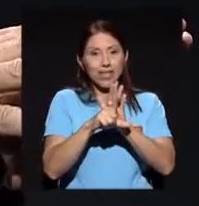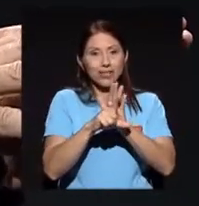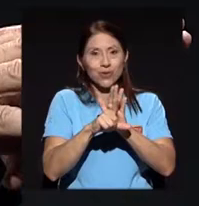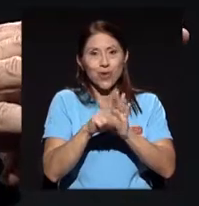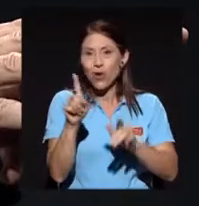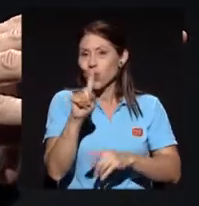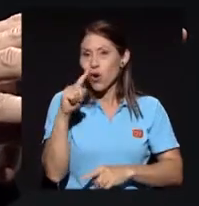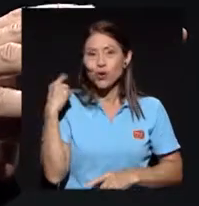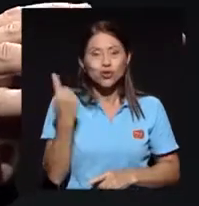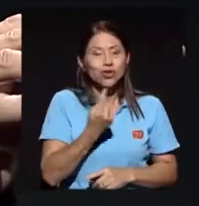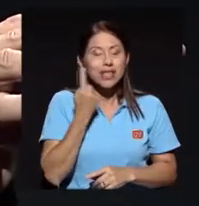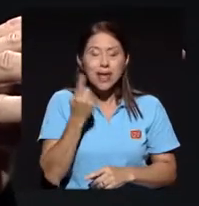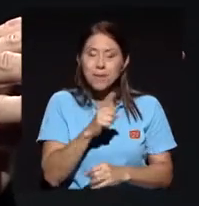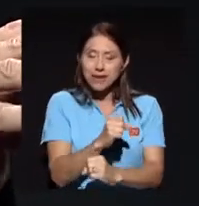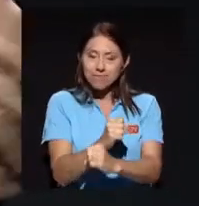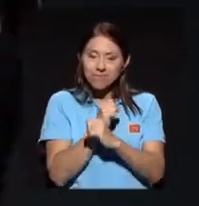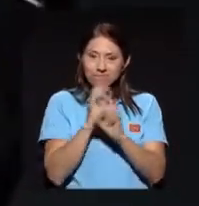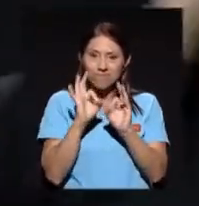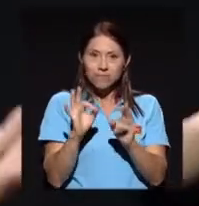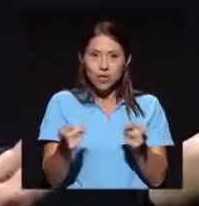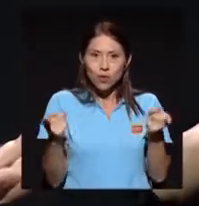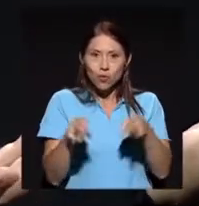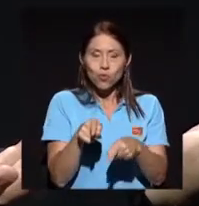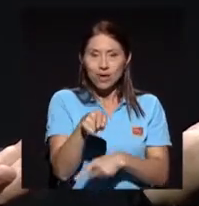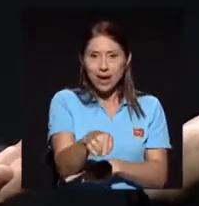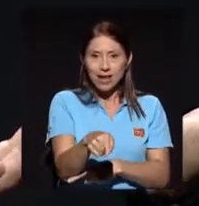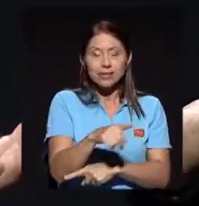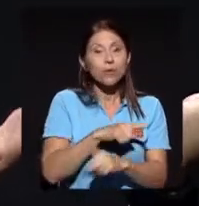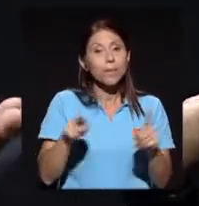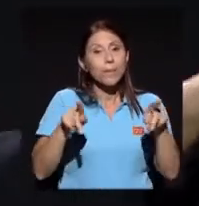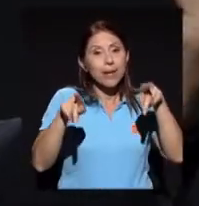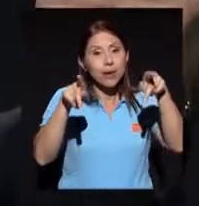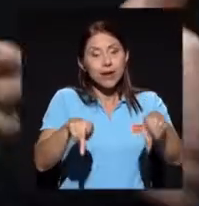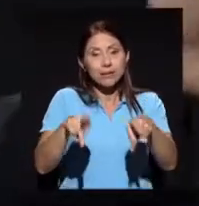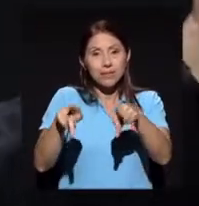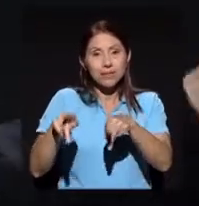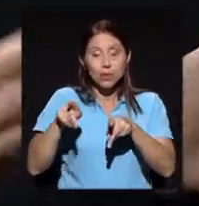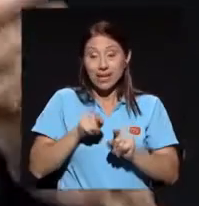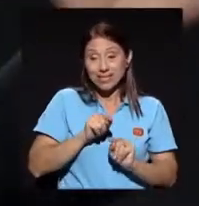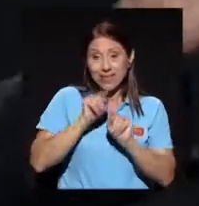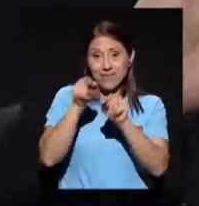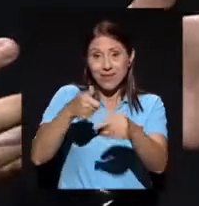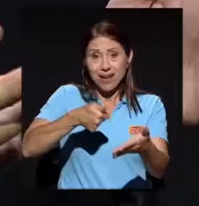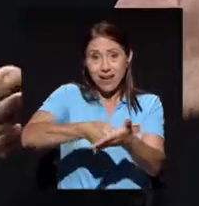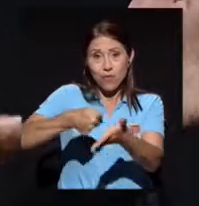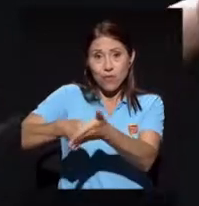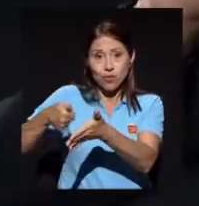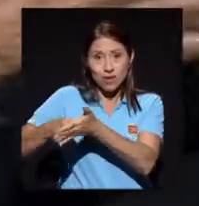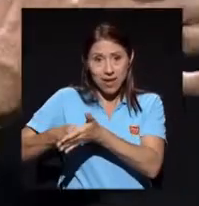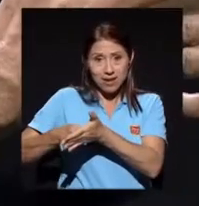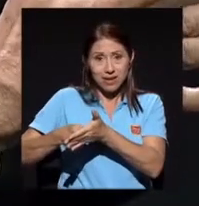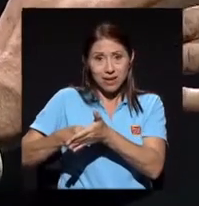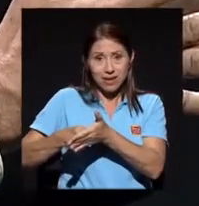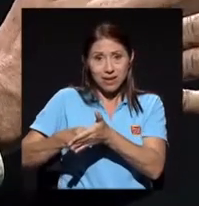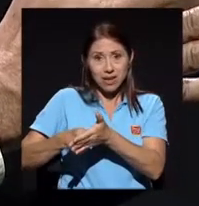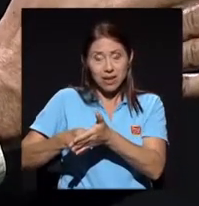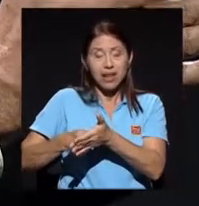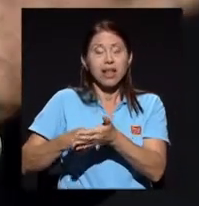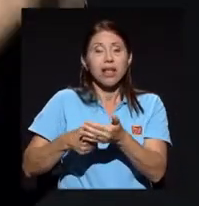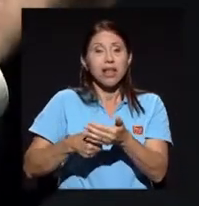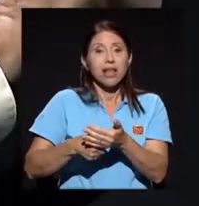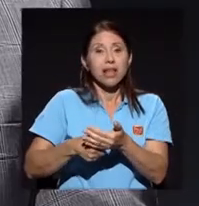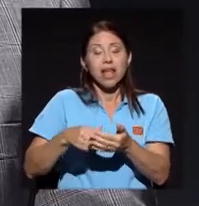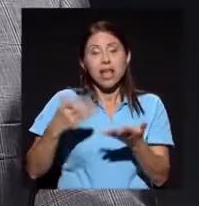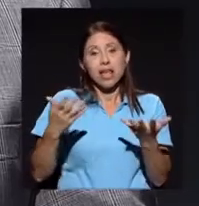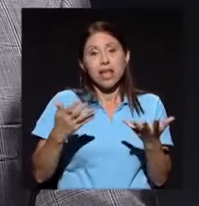ocurre lo que ocurrió pero los votantes tienden aún con abstenciones a votar por